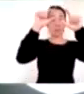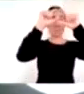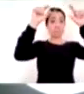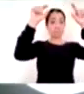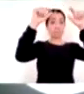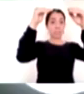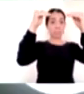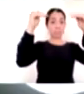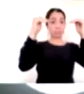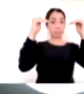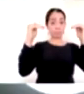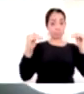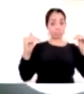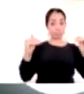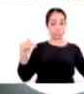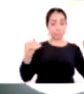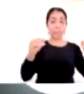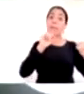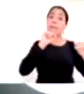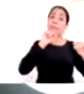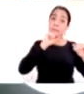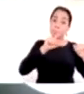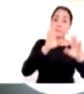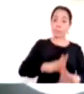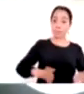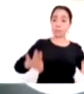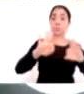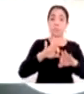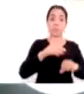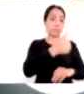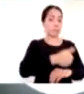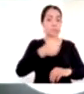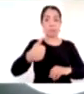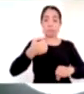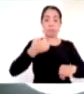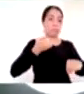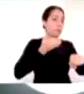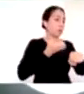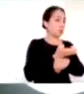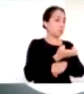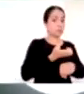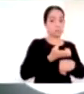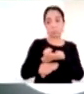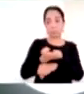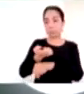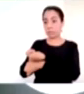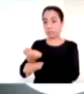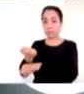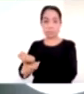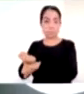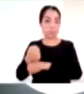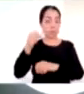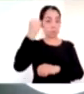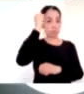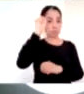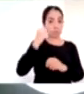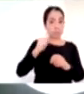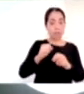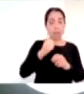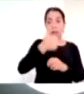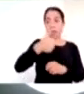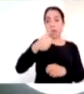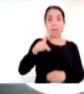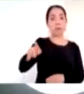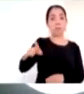en cada uno de los hogares desde Surutato en Bairaguato hasta La Concha en Esquinapa pasando por Choix y